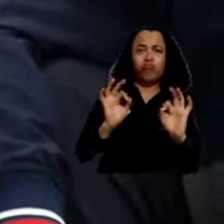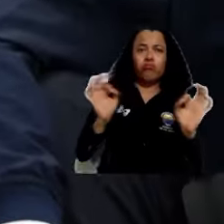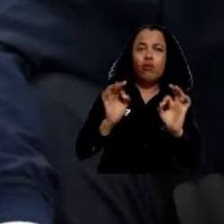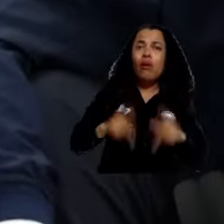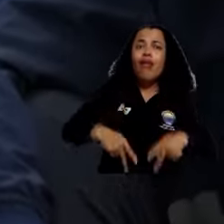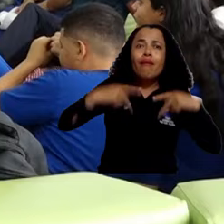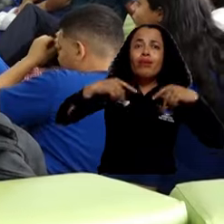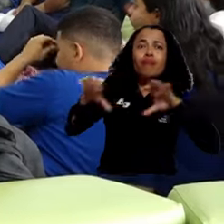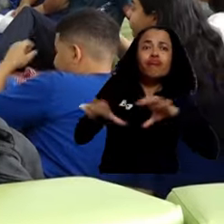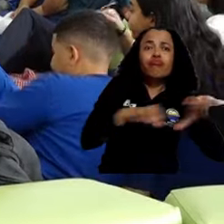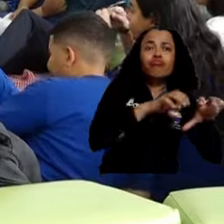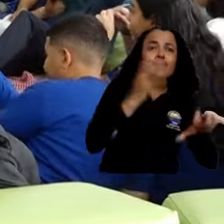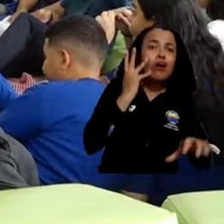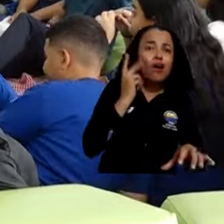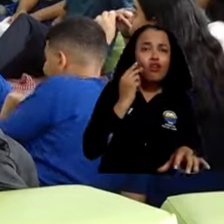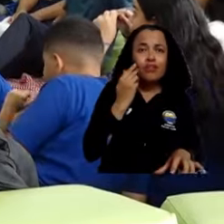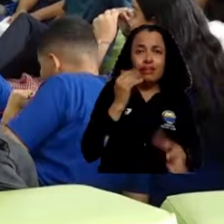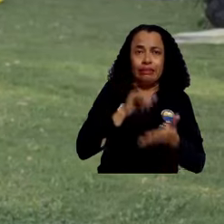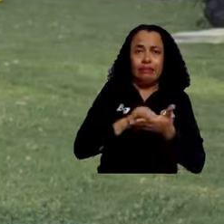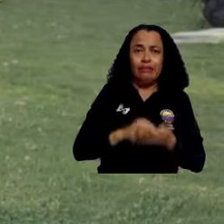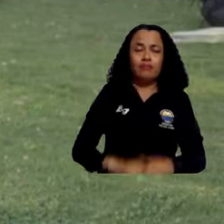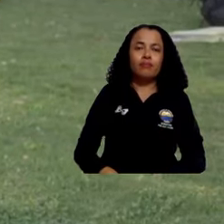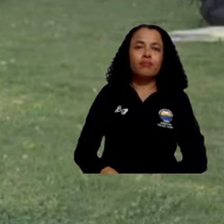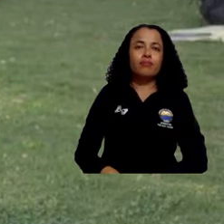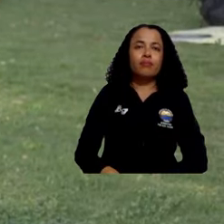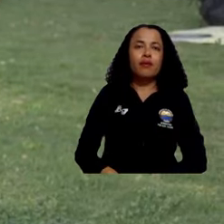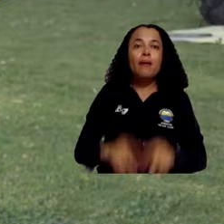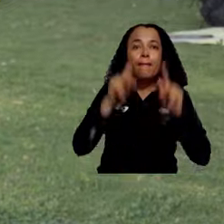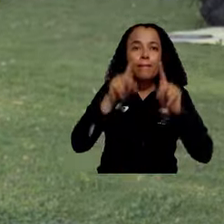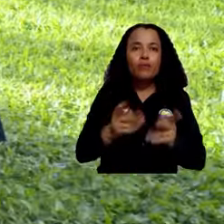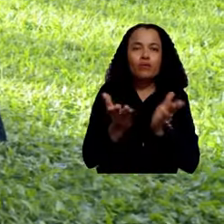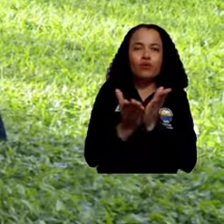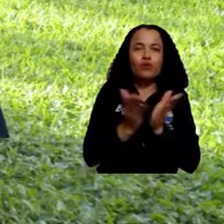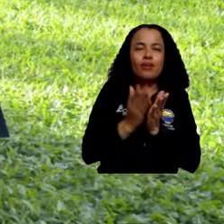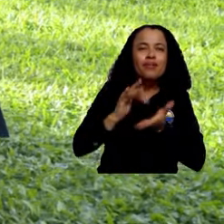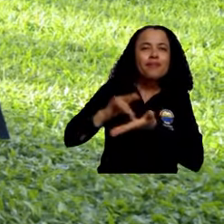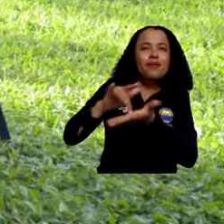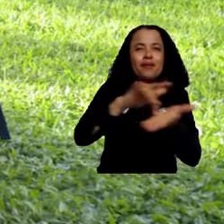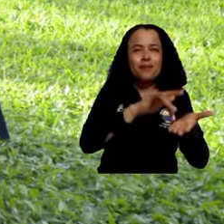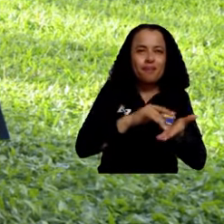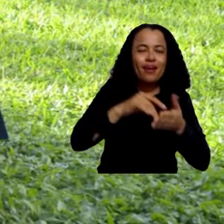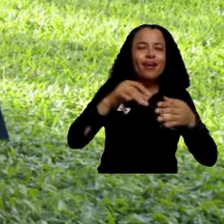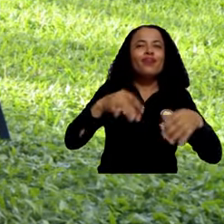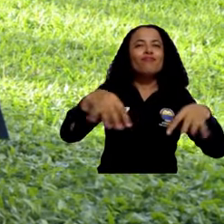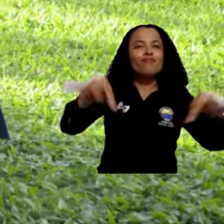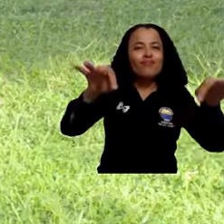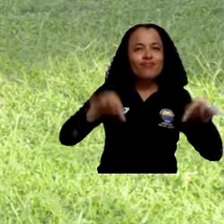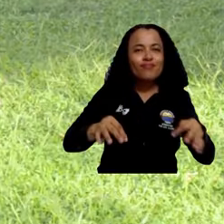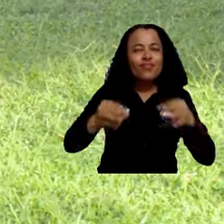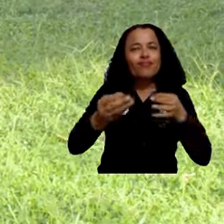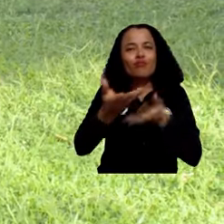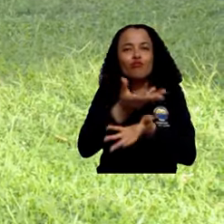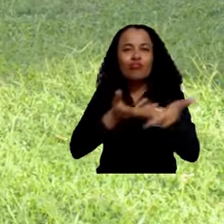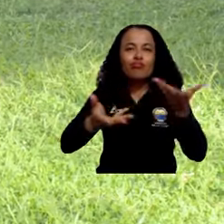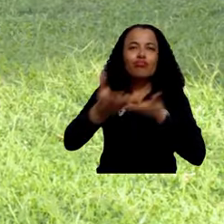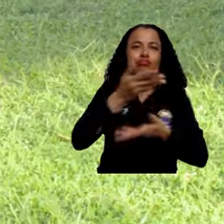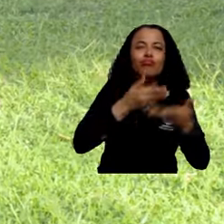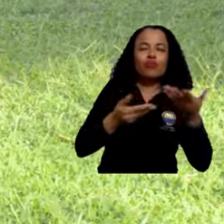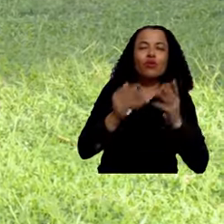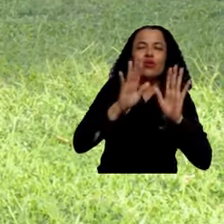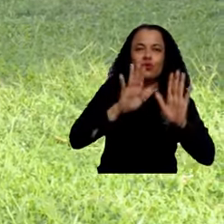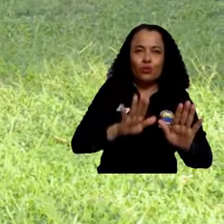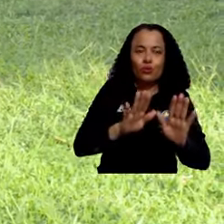que nosotros vivimos en nuestra vida cotidiana. Los estudiantes también participaron del chill out académico Rompiendo el Estrés